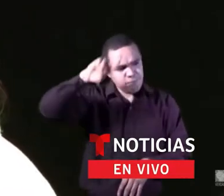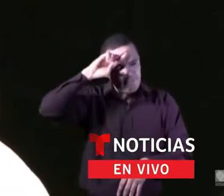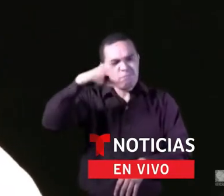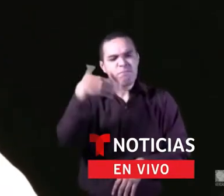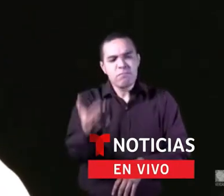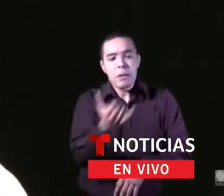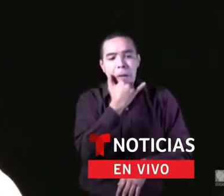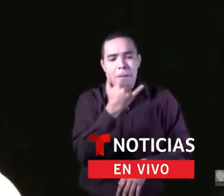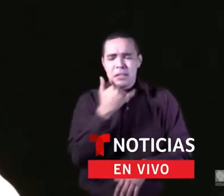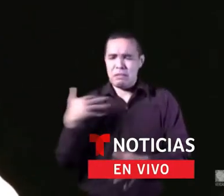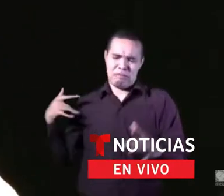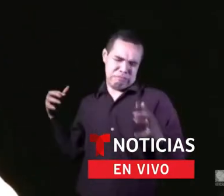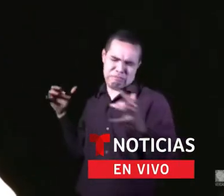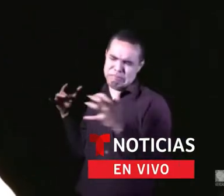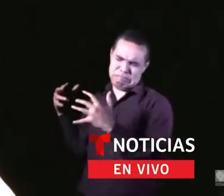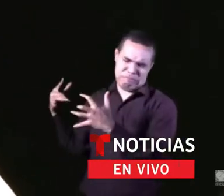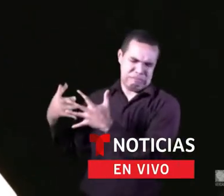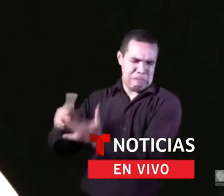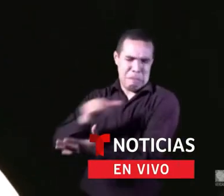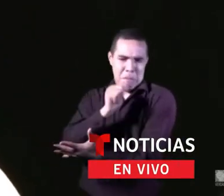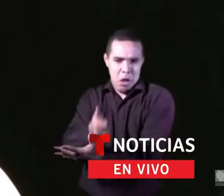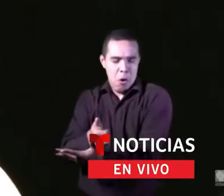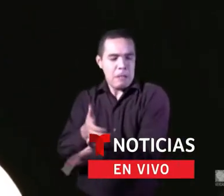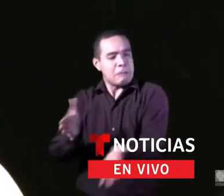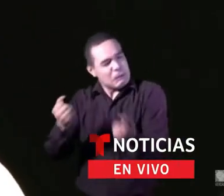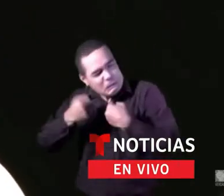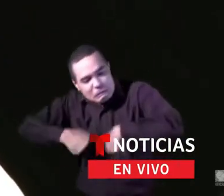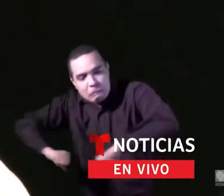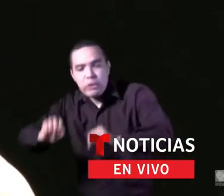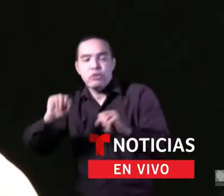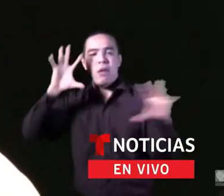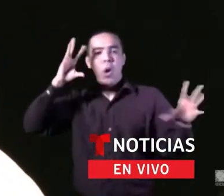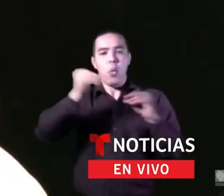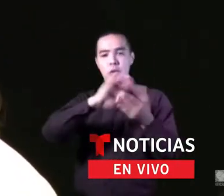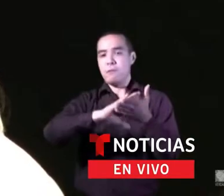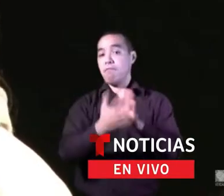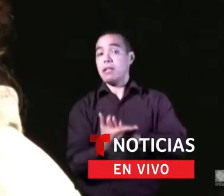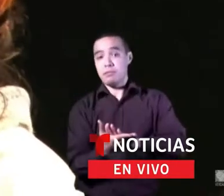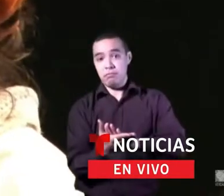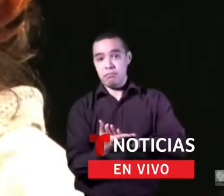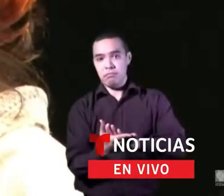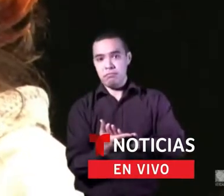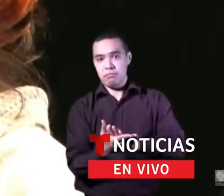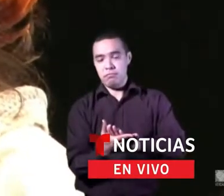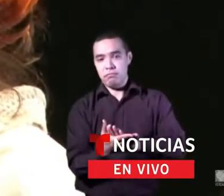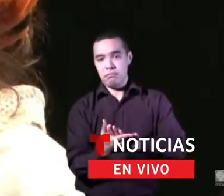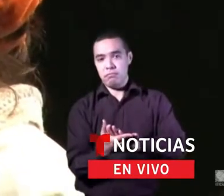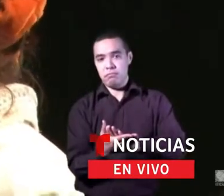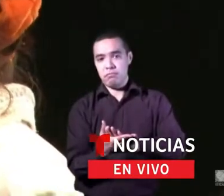se pudo hacer un acuerdo de paz y que nosotros pudimos